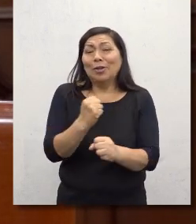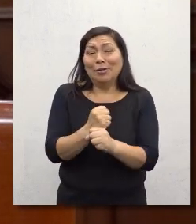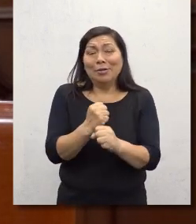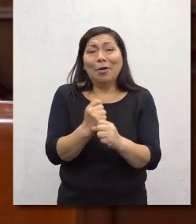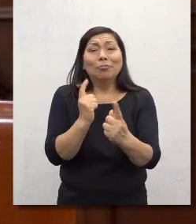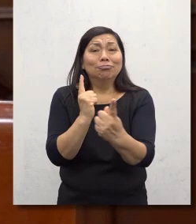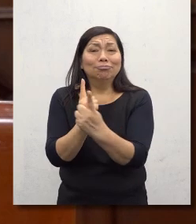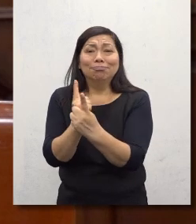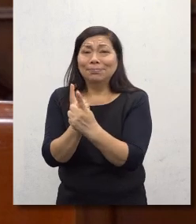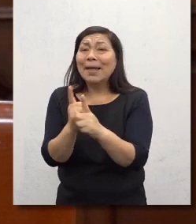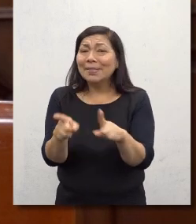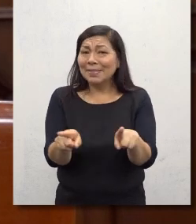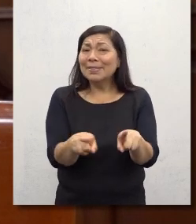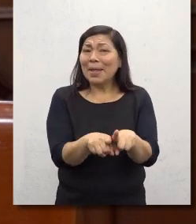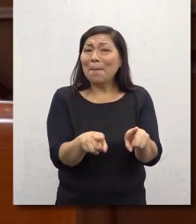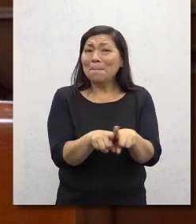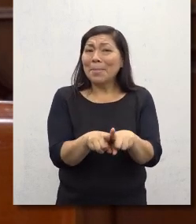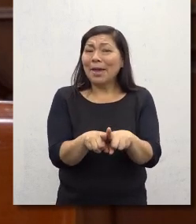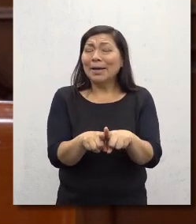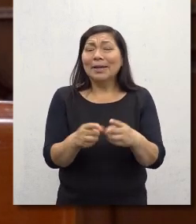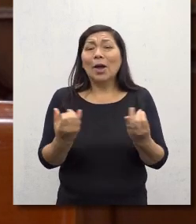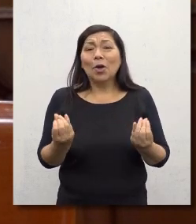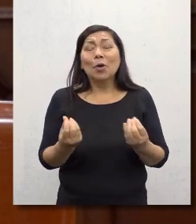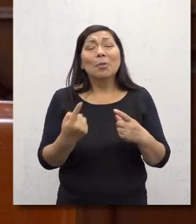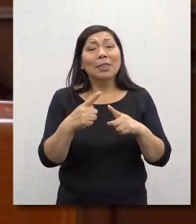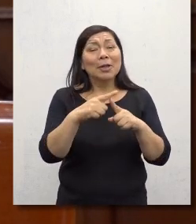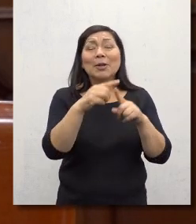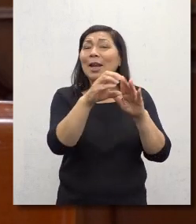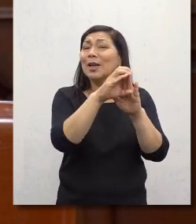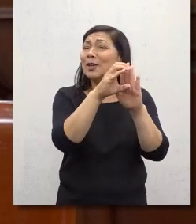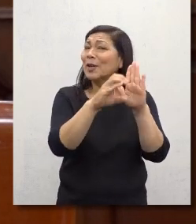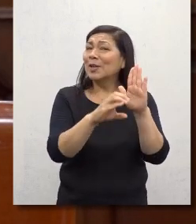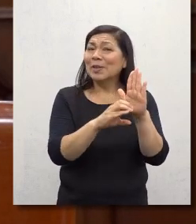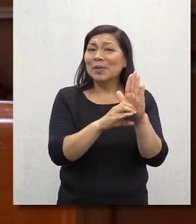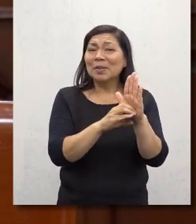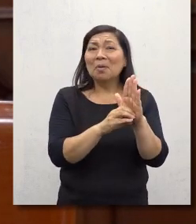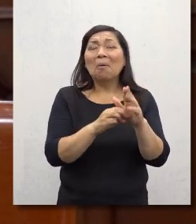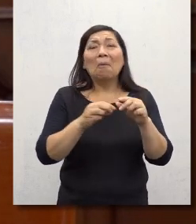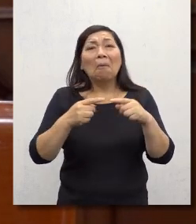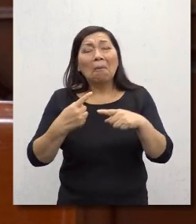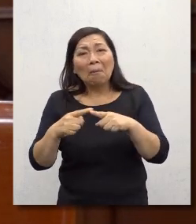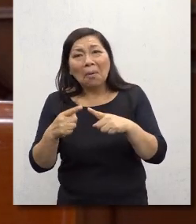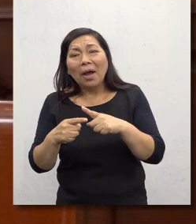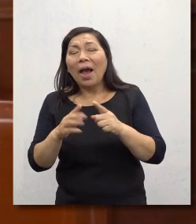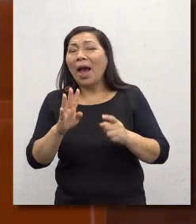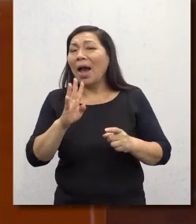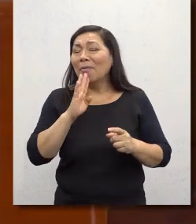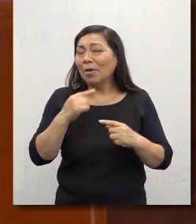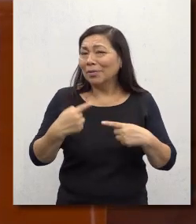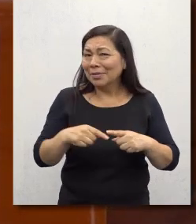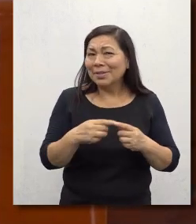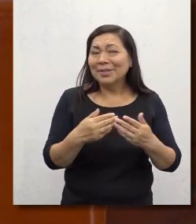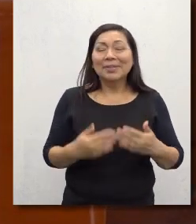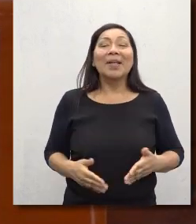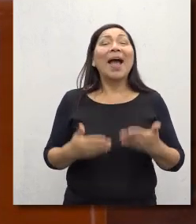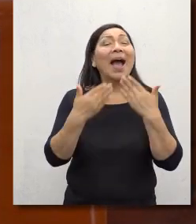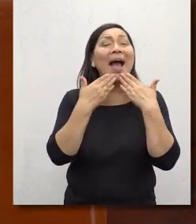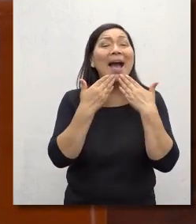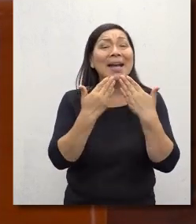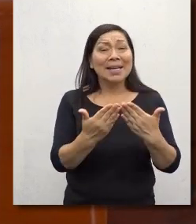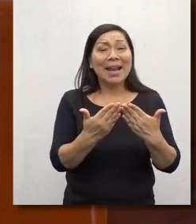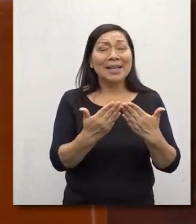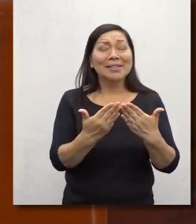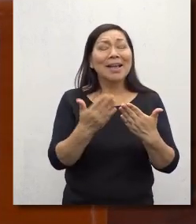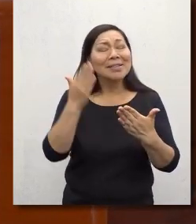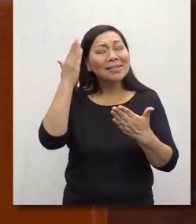ha acercado también al Tribunal Constitucional, a los medios de expresión. Gracias porque